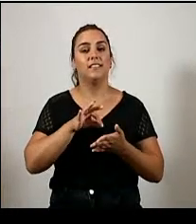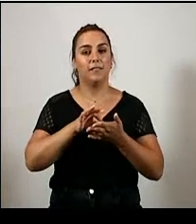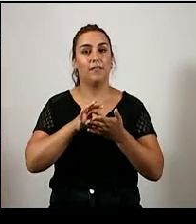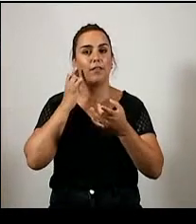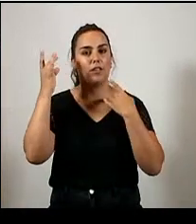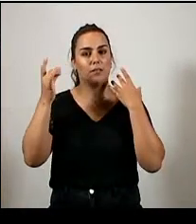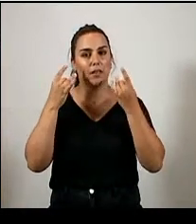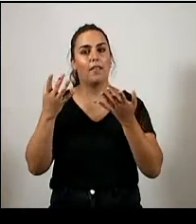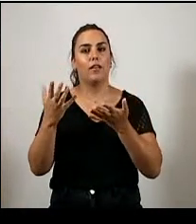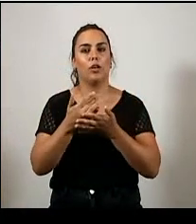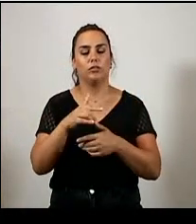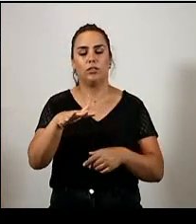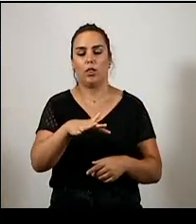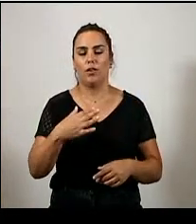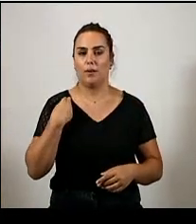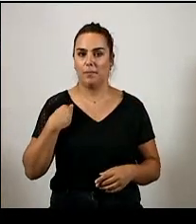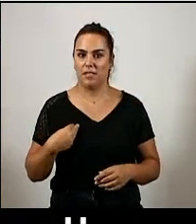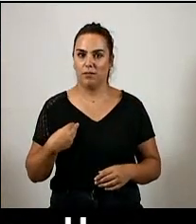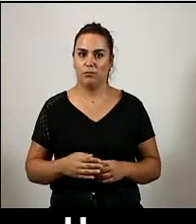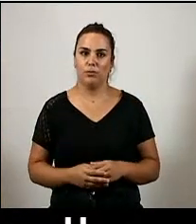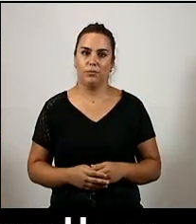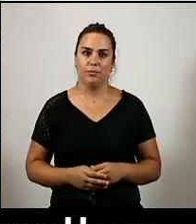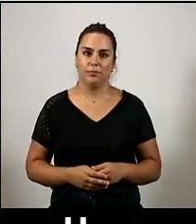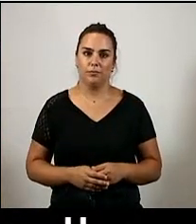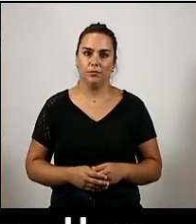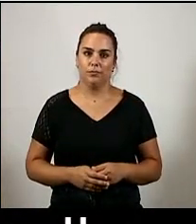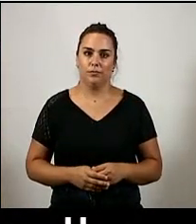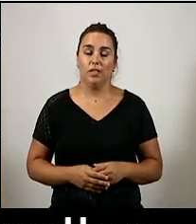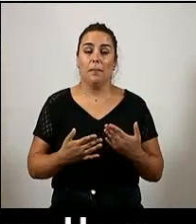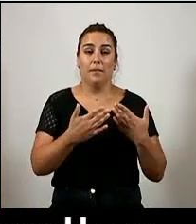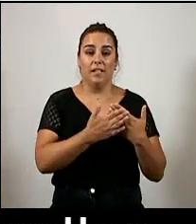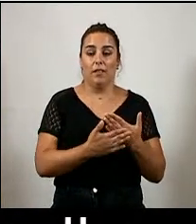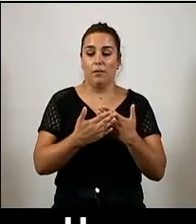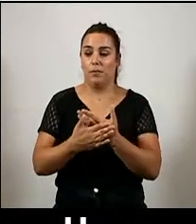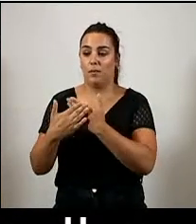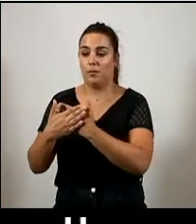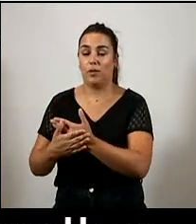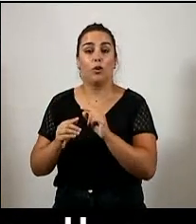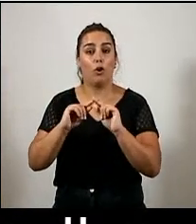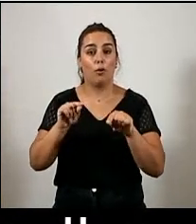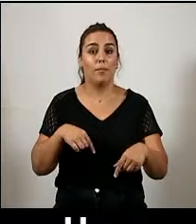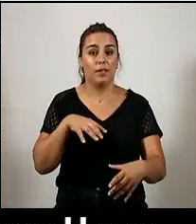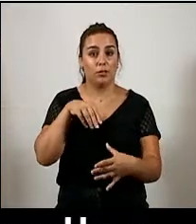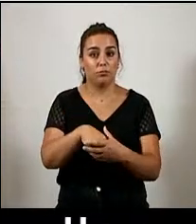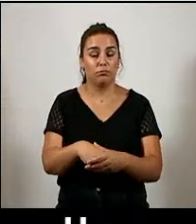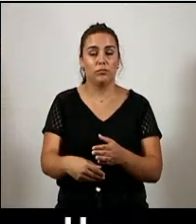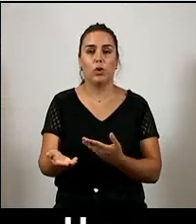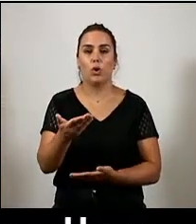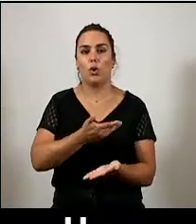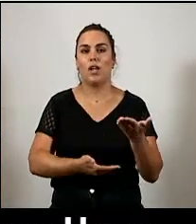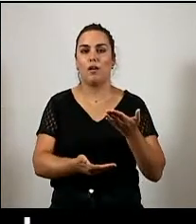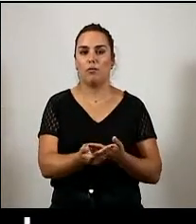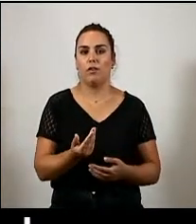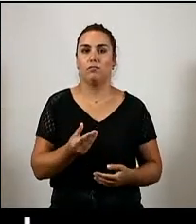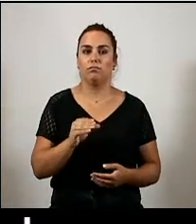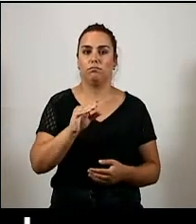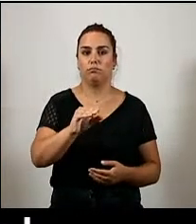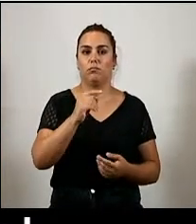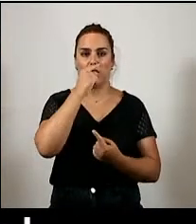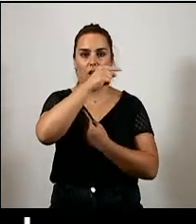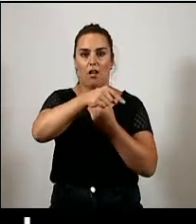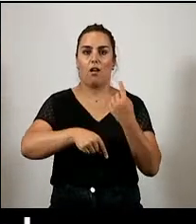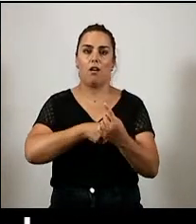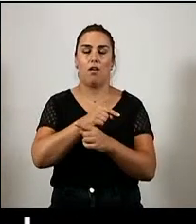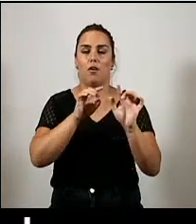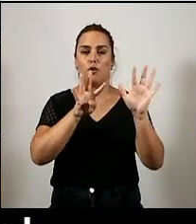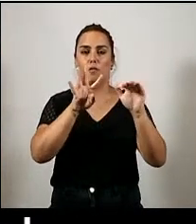este espacio. Cada una de las 3 administraciones que integran dicho convenio contribuirá con una aportación anual de